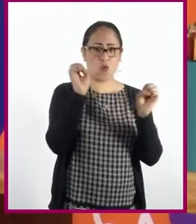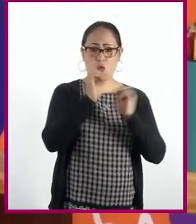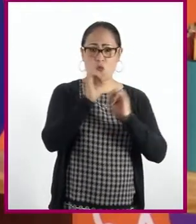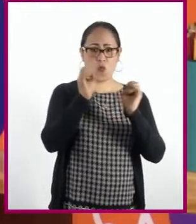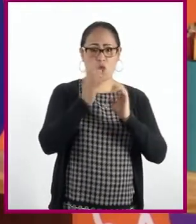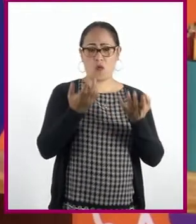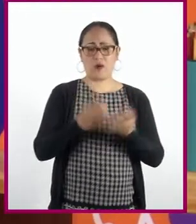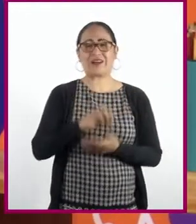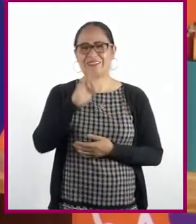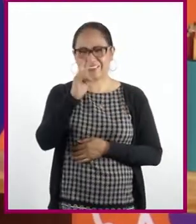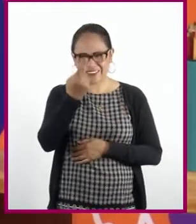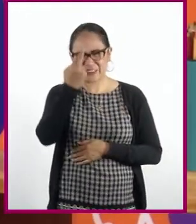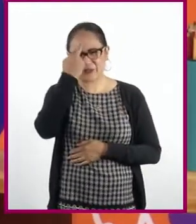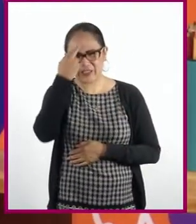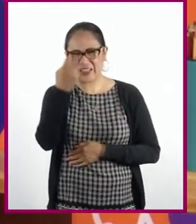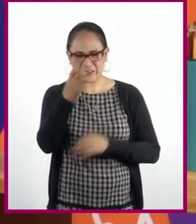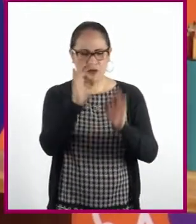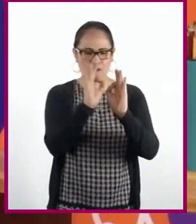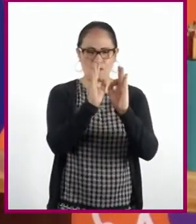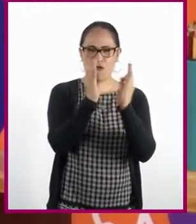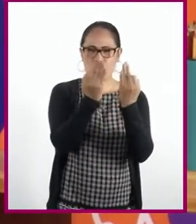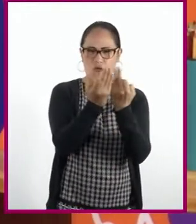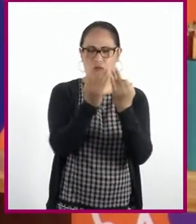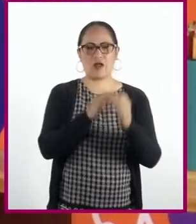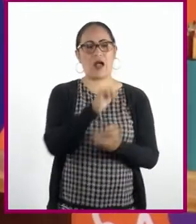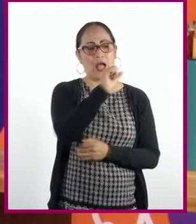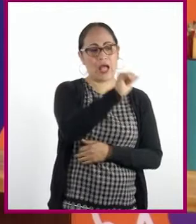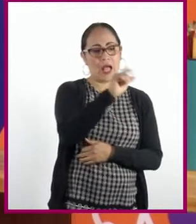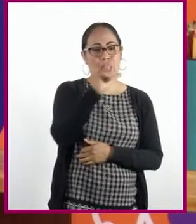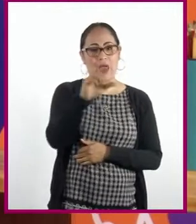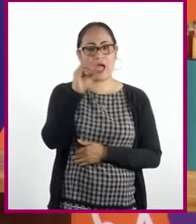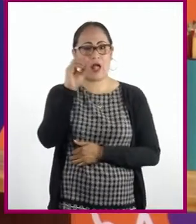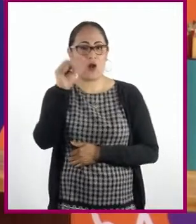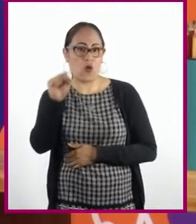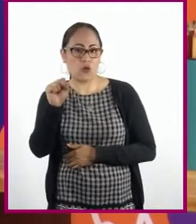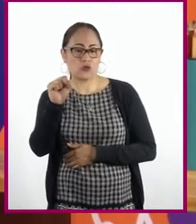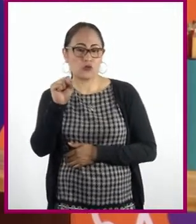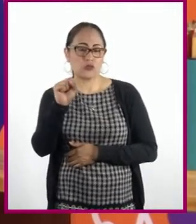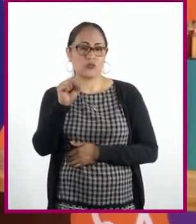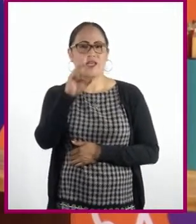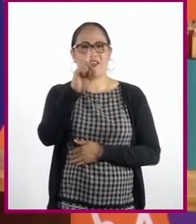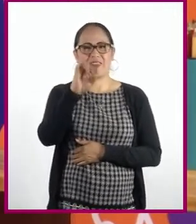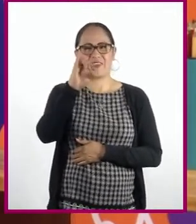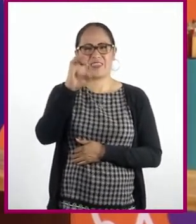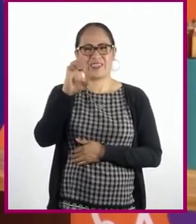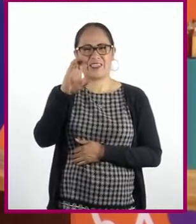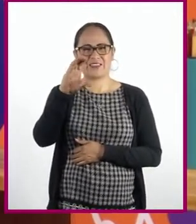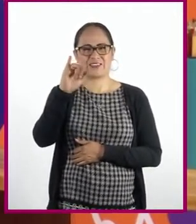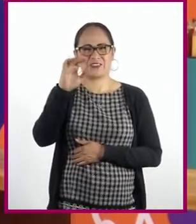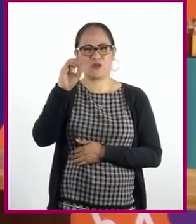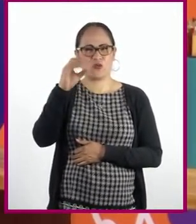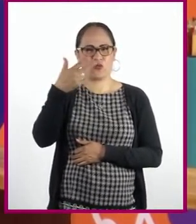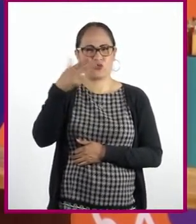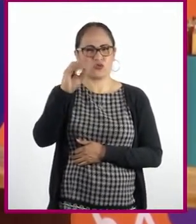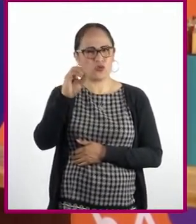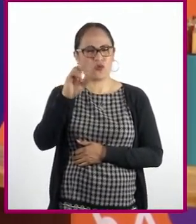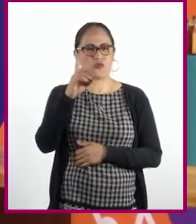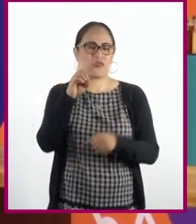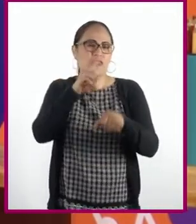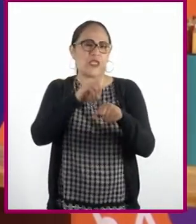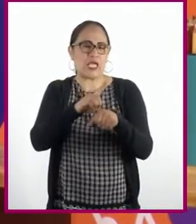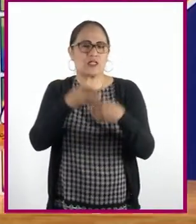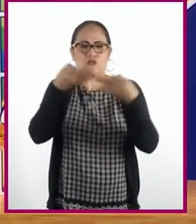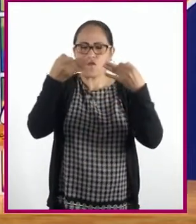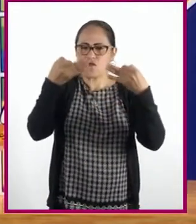Recuerden que dijimos que esta fórmula a los 18 días es muy formal. Si prefieren, pueden escribir a 18